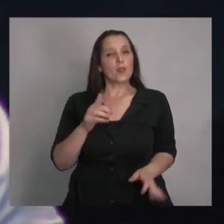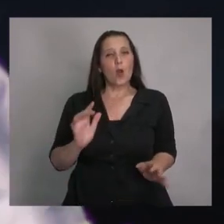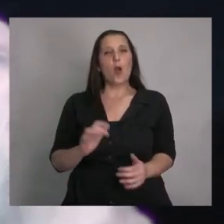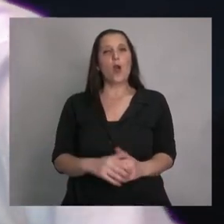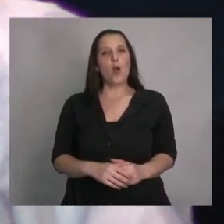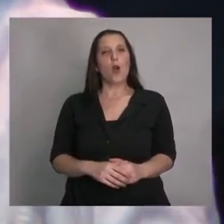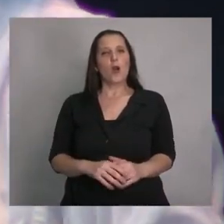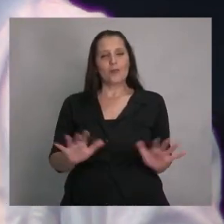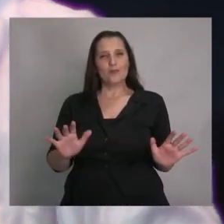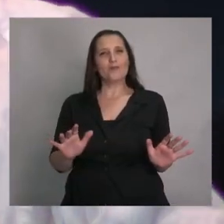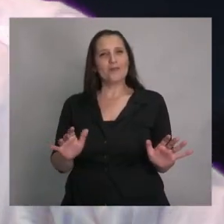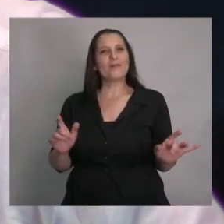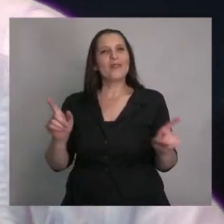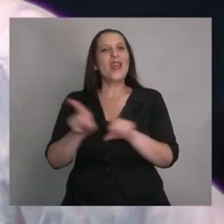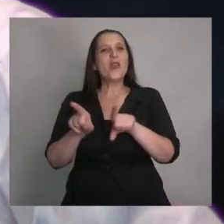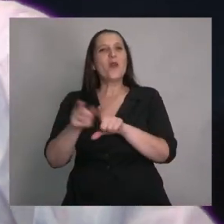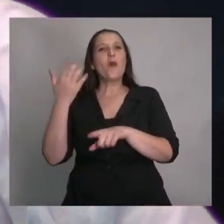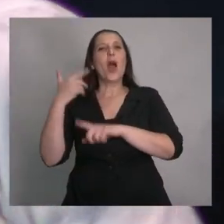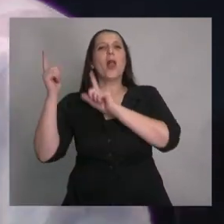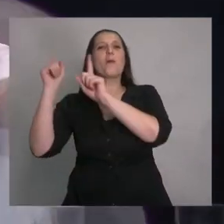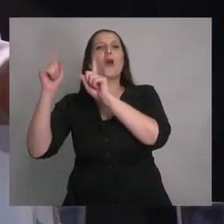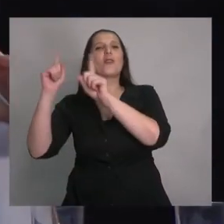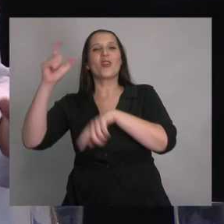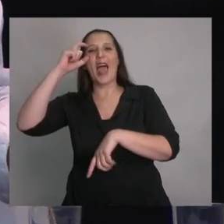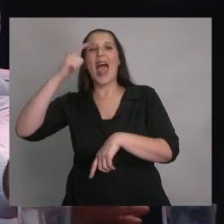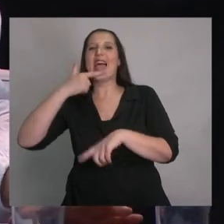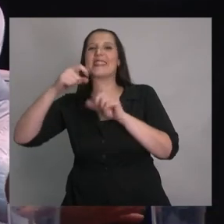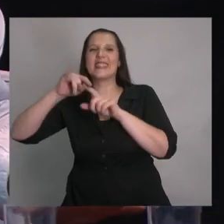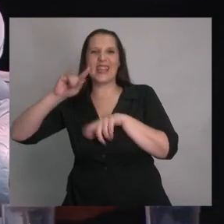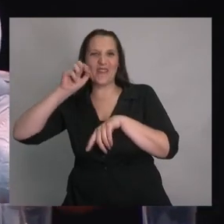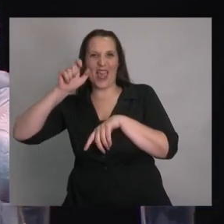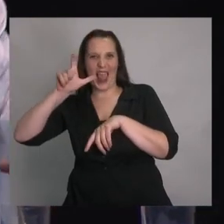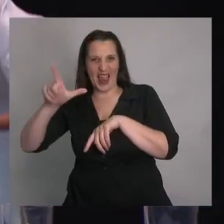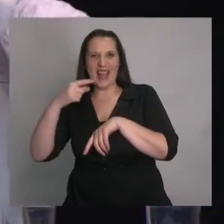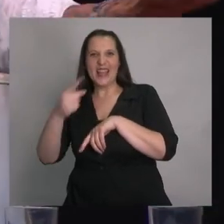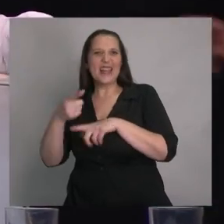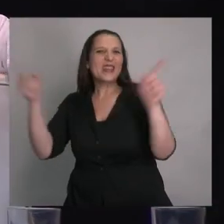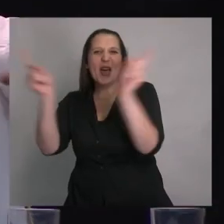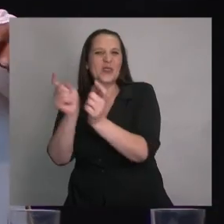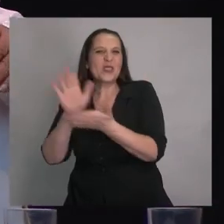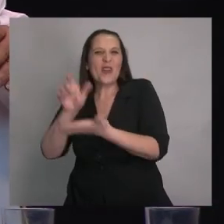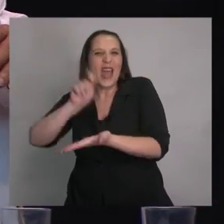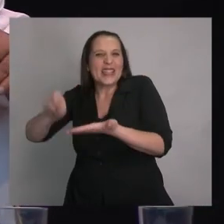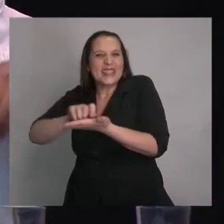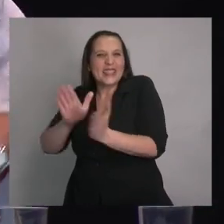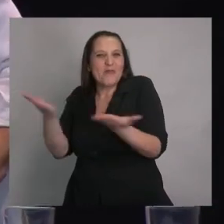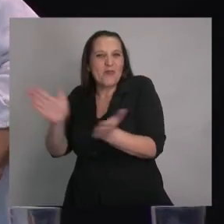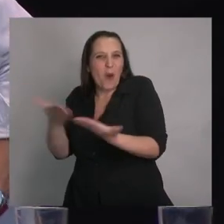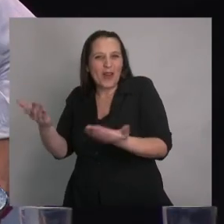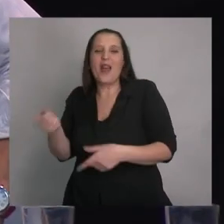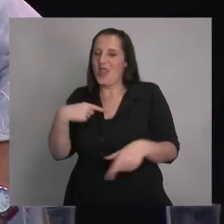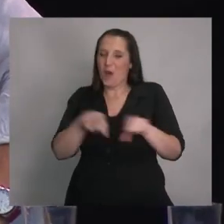voy a hacer lo que hizo el profesor pérez quieren resumir lo que haya escrito y tratar de responderle a su